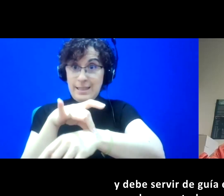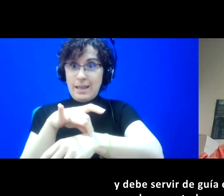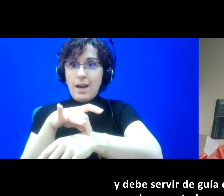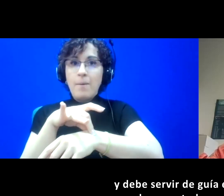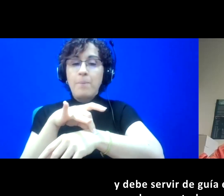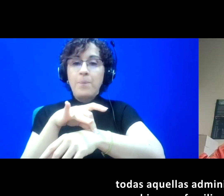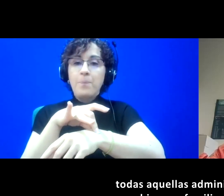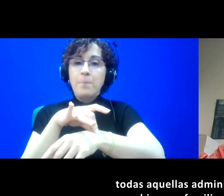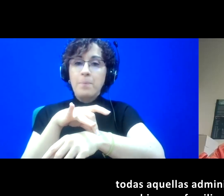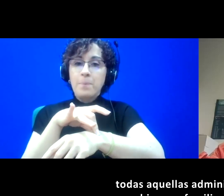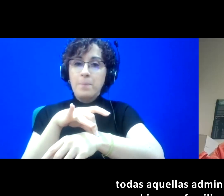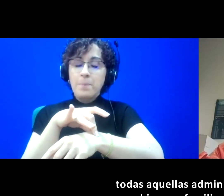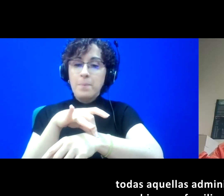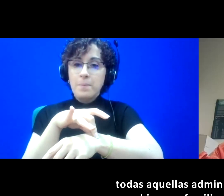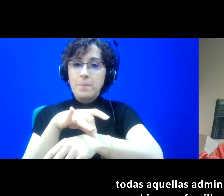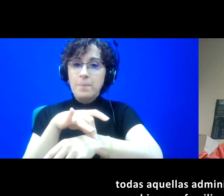partes, todas aquellas